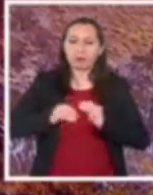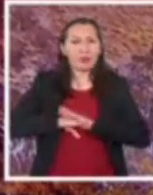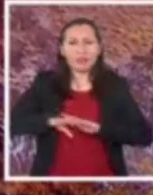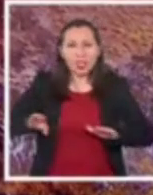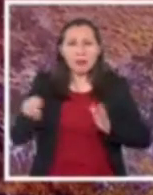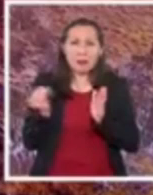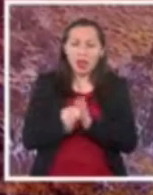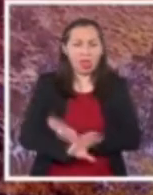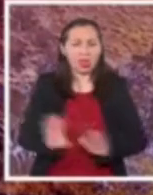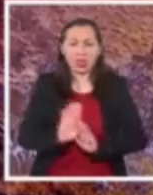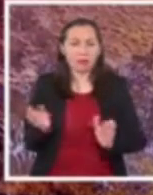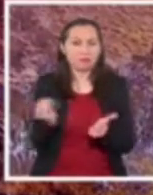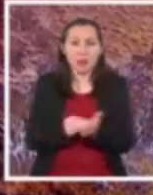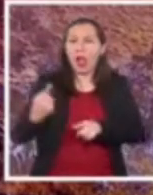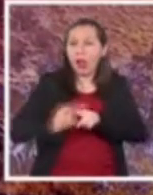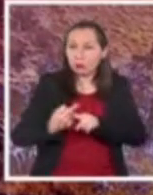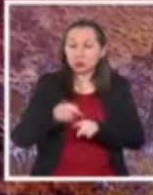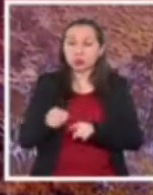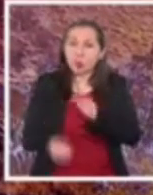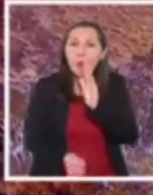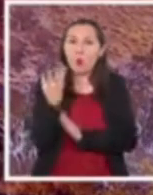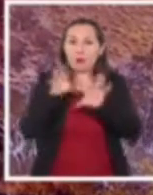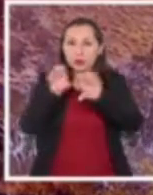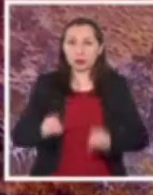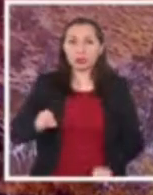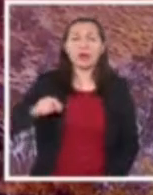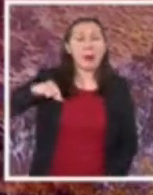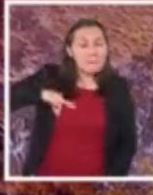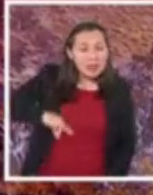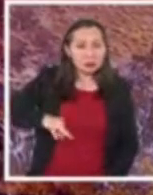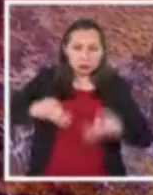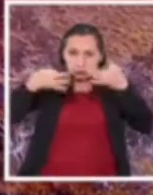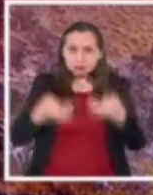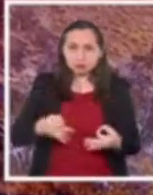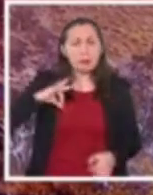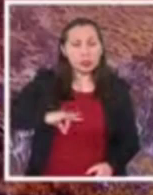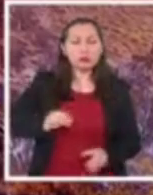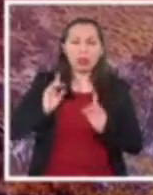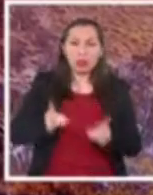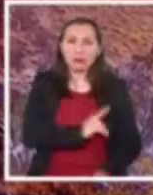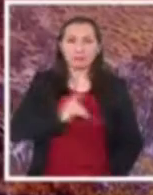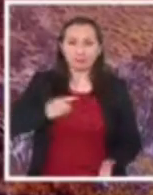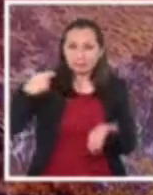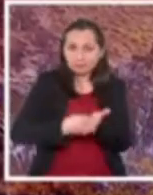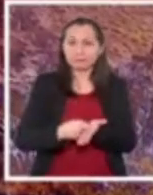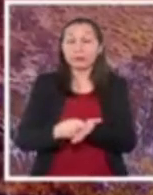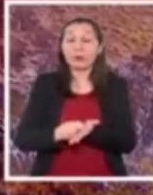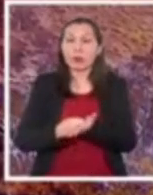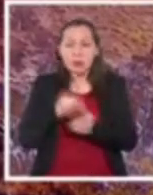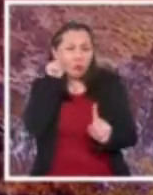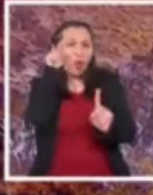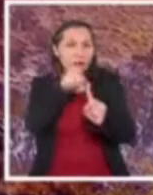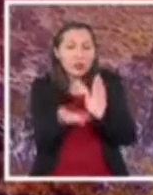terminar con los abusos construir un nuevo sistema de pensiones que garantice pensiones dignas apuntalar al crecimiento